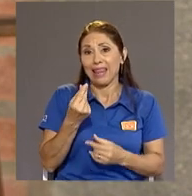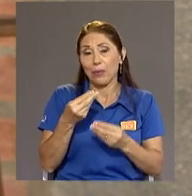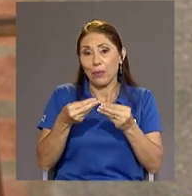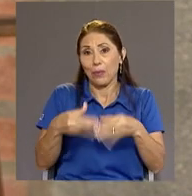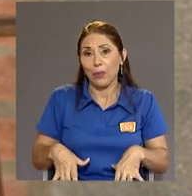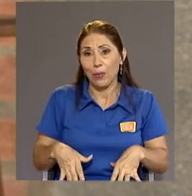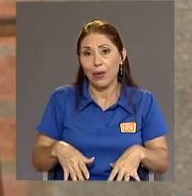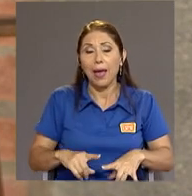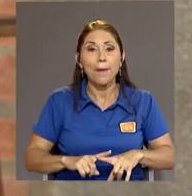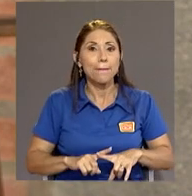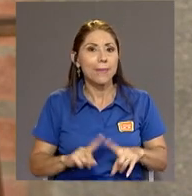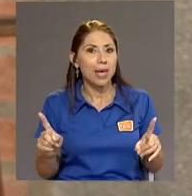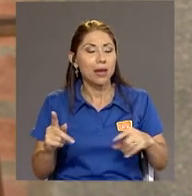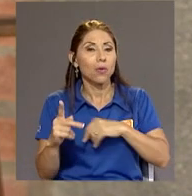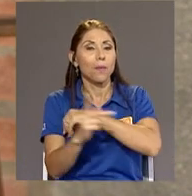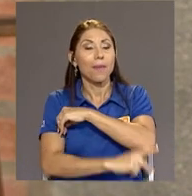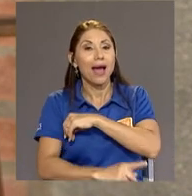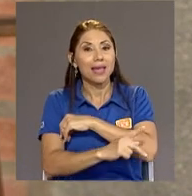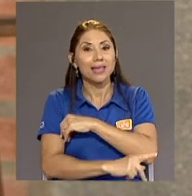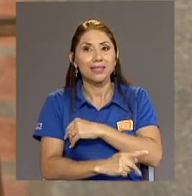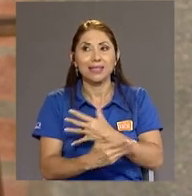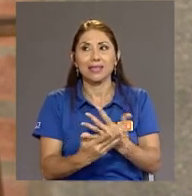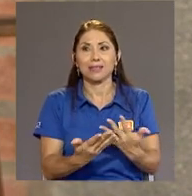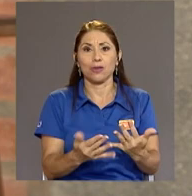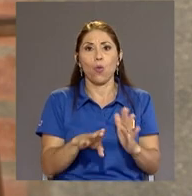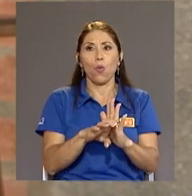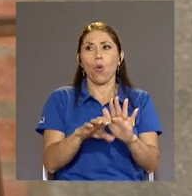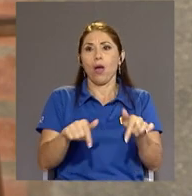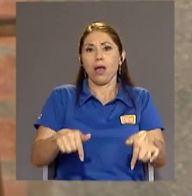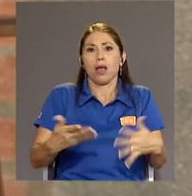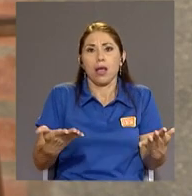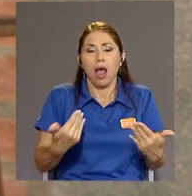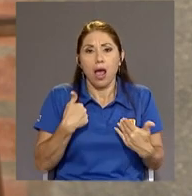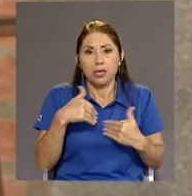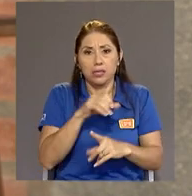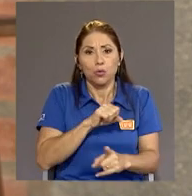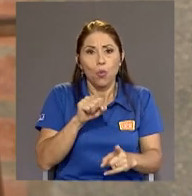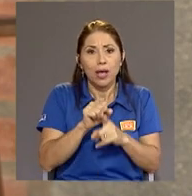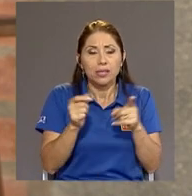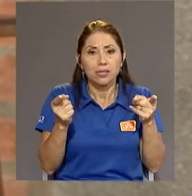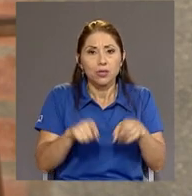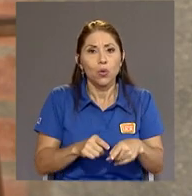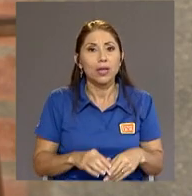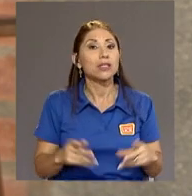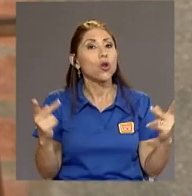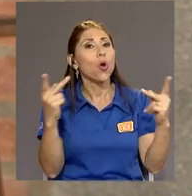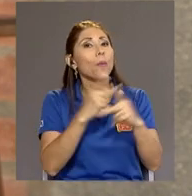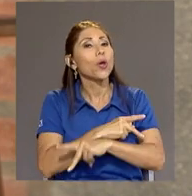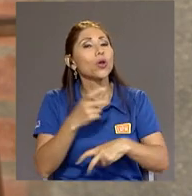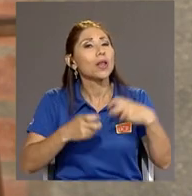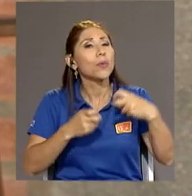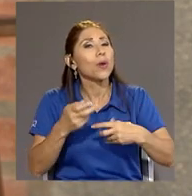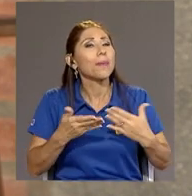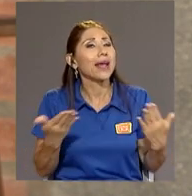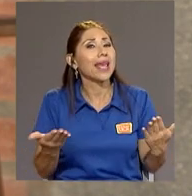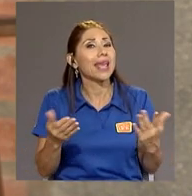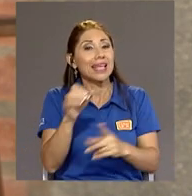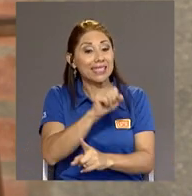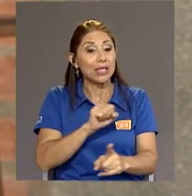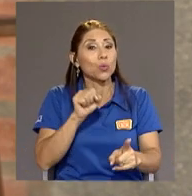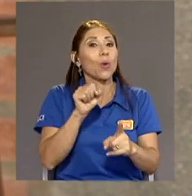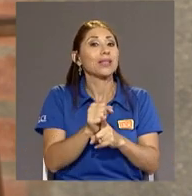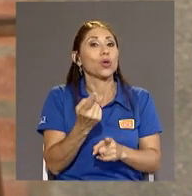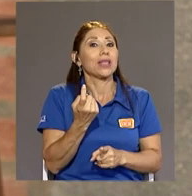que hay situaciones, y lo peor de todo el problema es que la situación del déficit va hacia